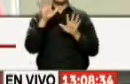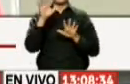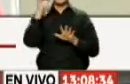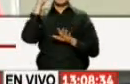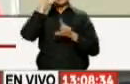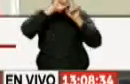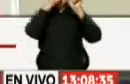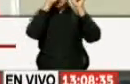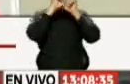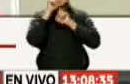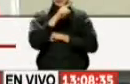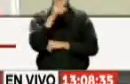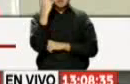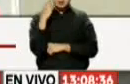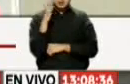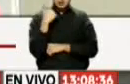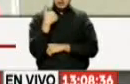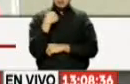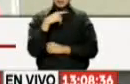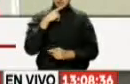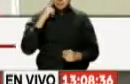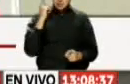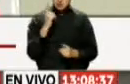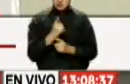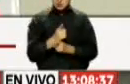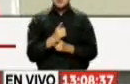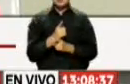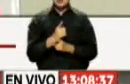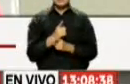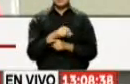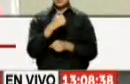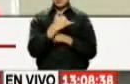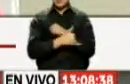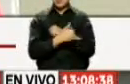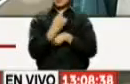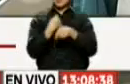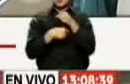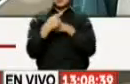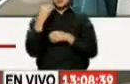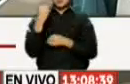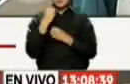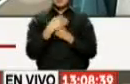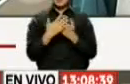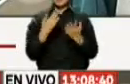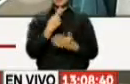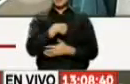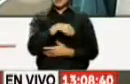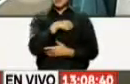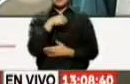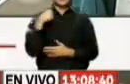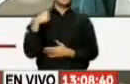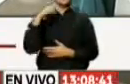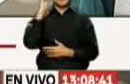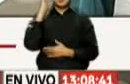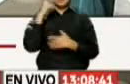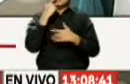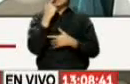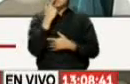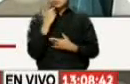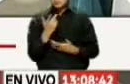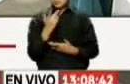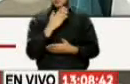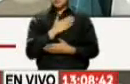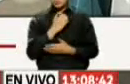empresas que ya están confirmado que van a lograr exportar a Europa. España, más que todo, están interesados en